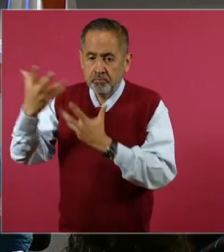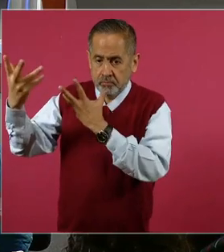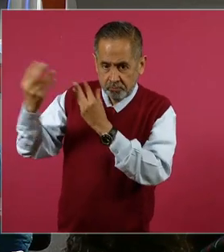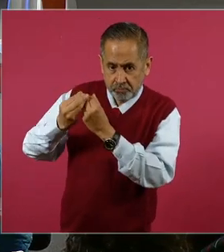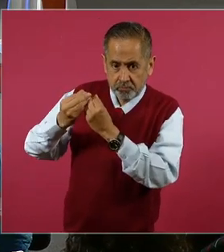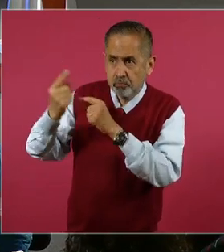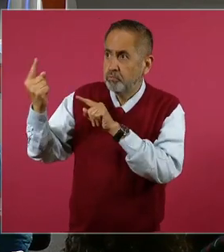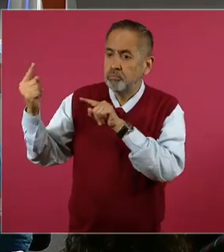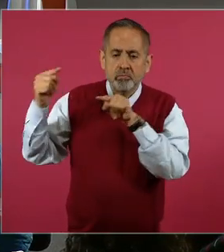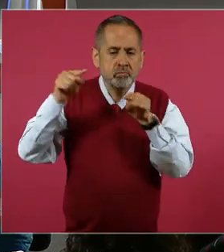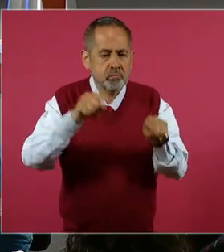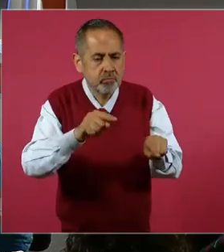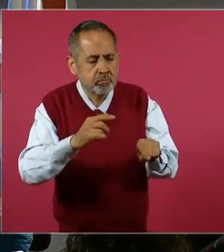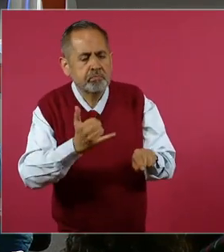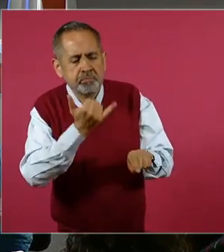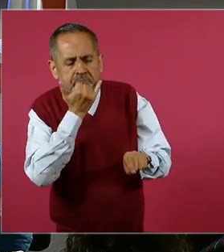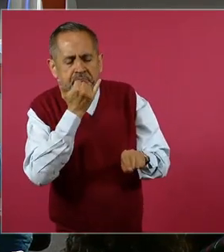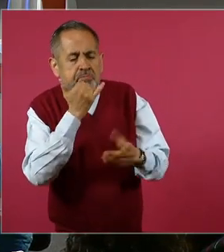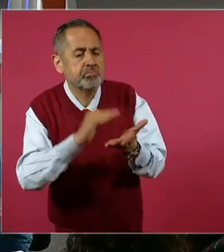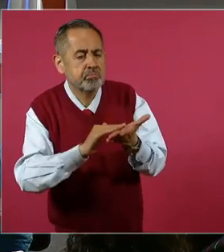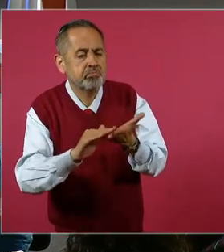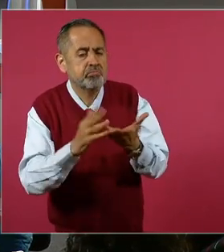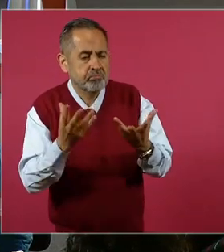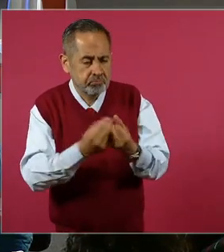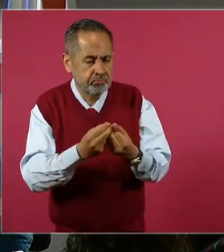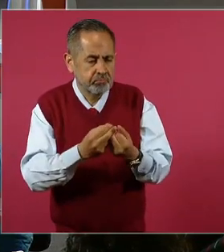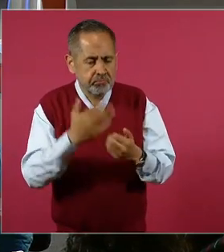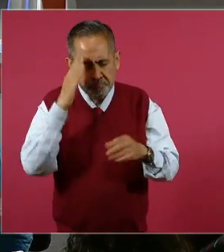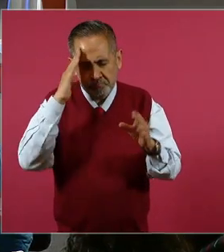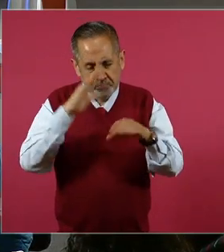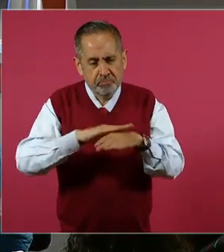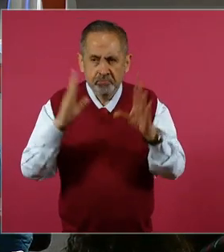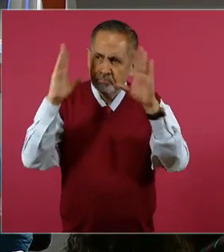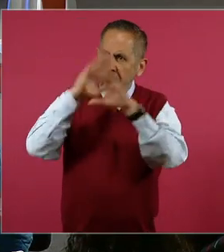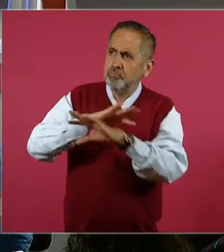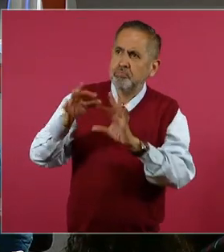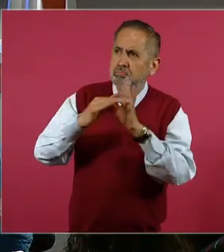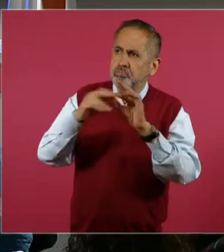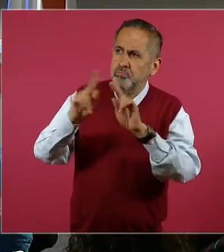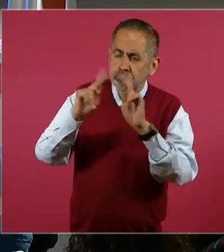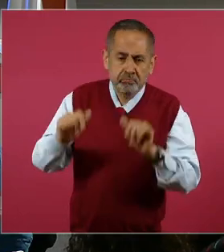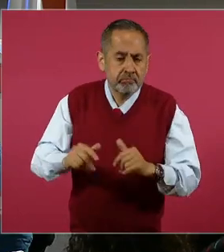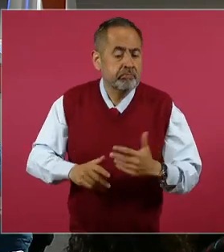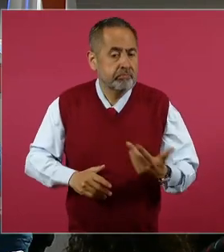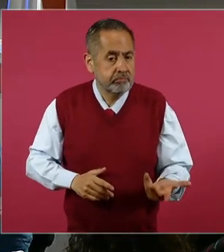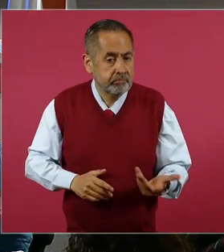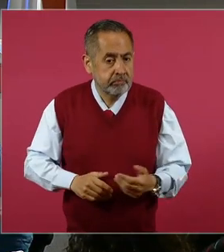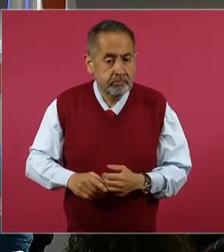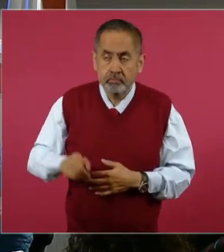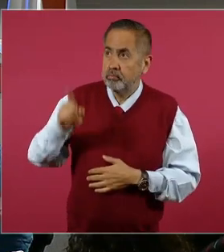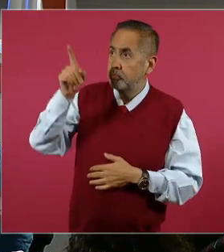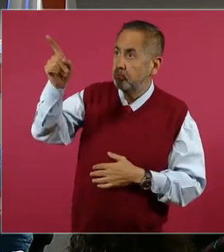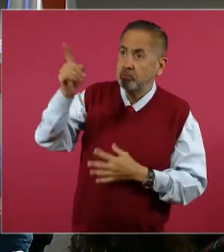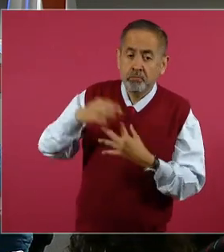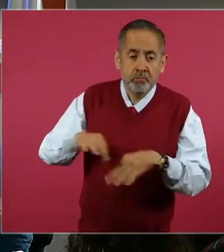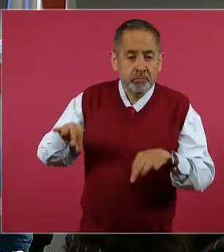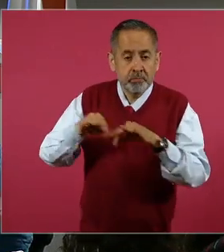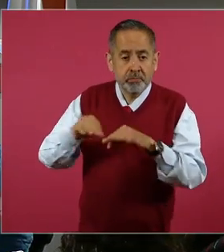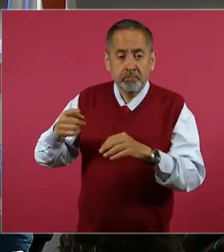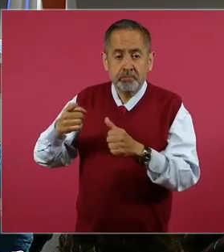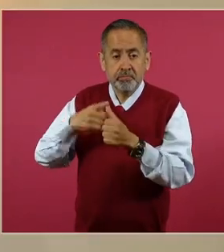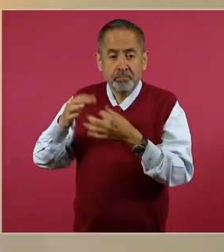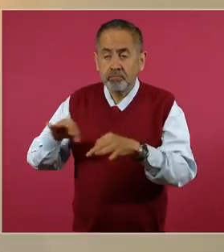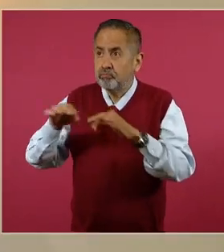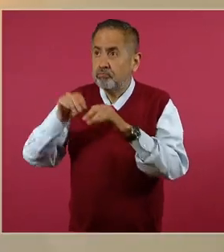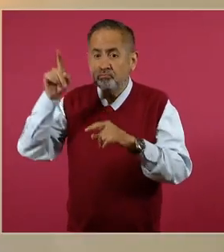esta reconciliación histórica, tanto por su función principalísima en